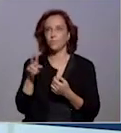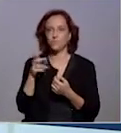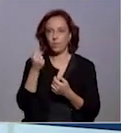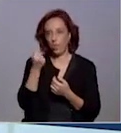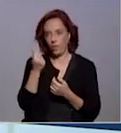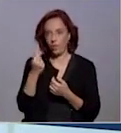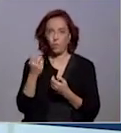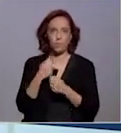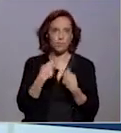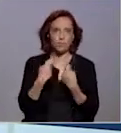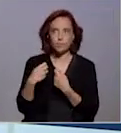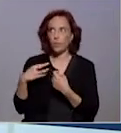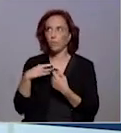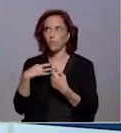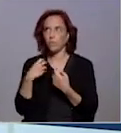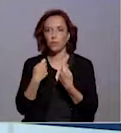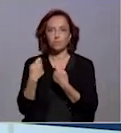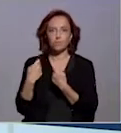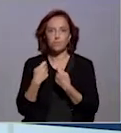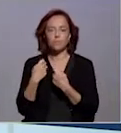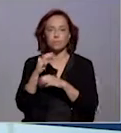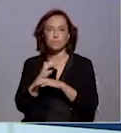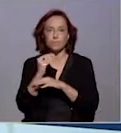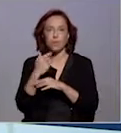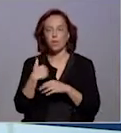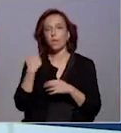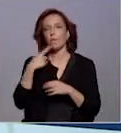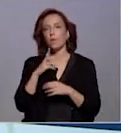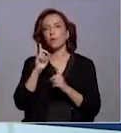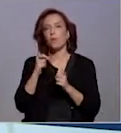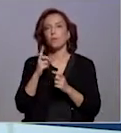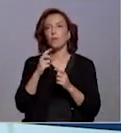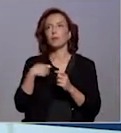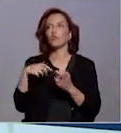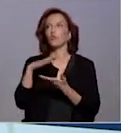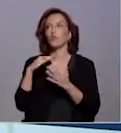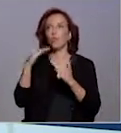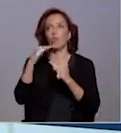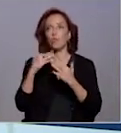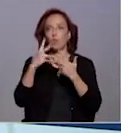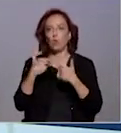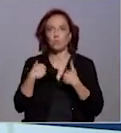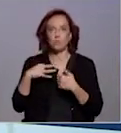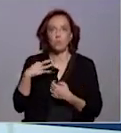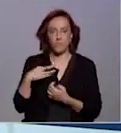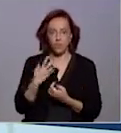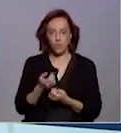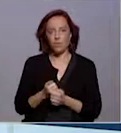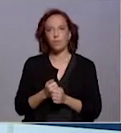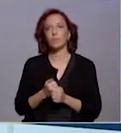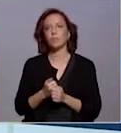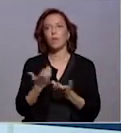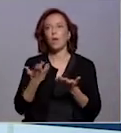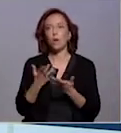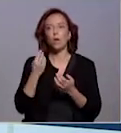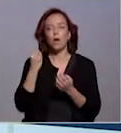vivir sino también lo ubica en la sociedad y para hablar de este tema y sobre todo cuáles van a ser las perspectivas que el mercado laboral